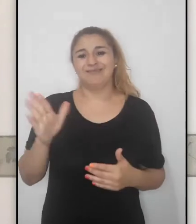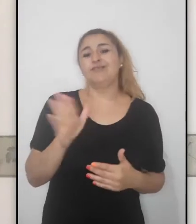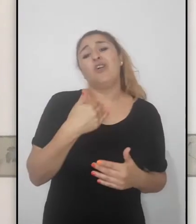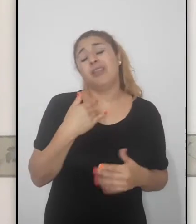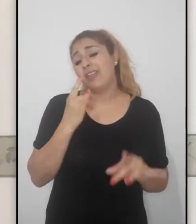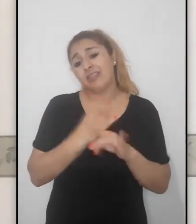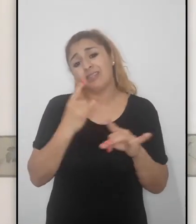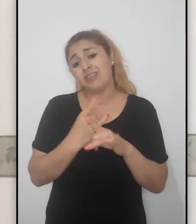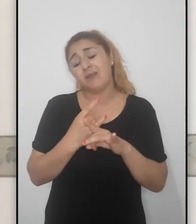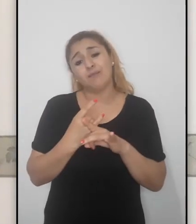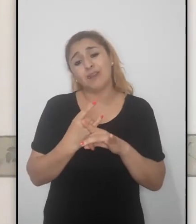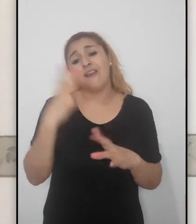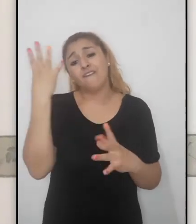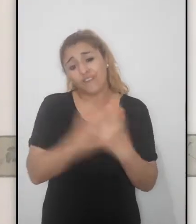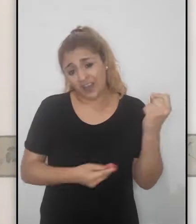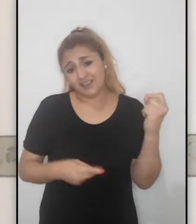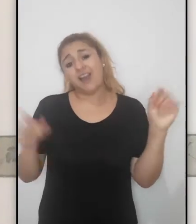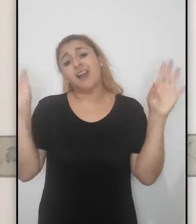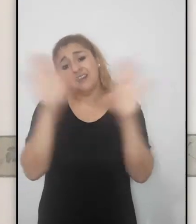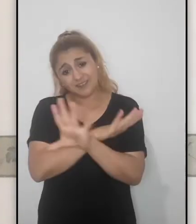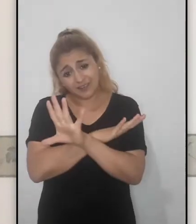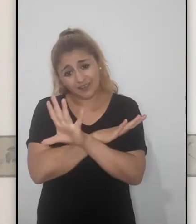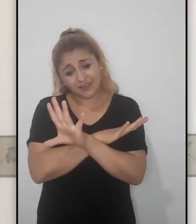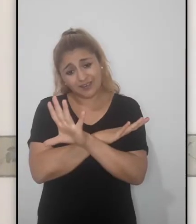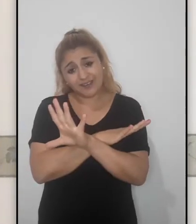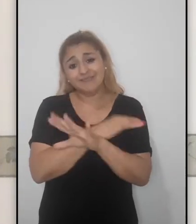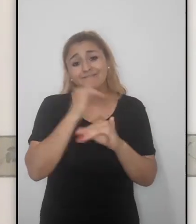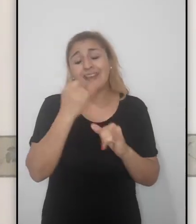piensan en una lista de cosas malas